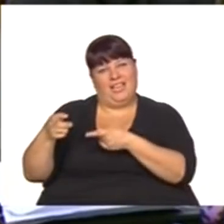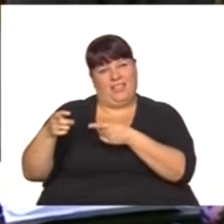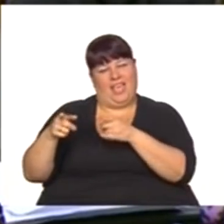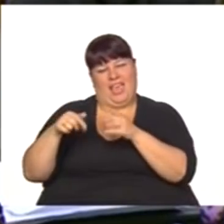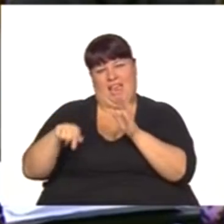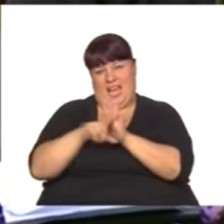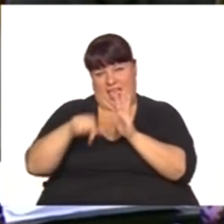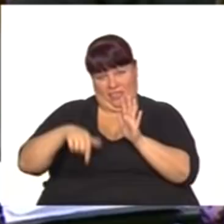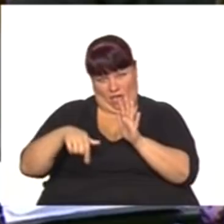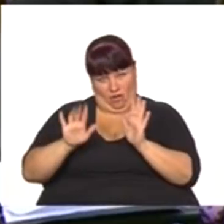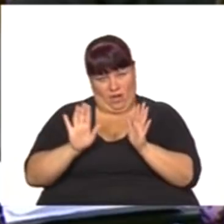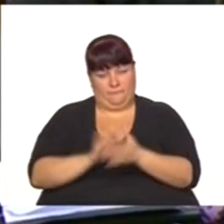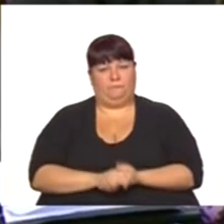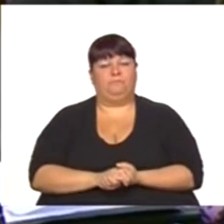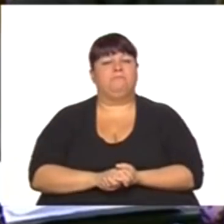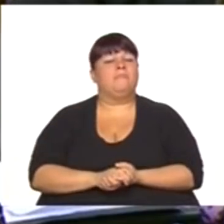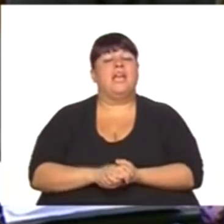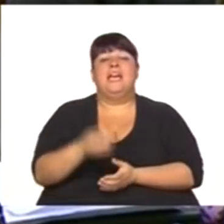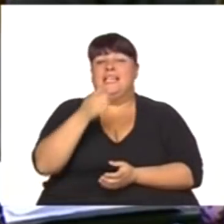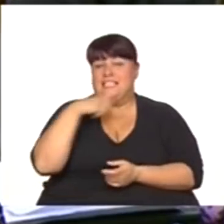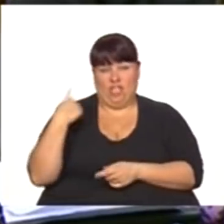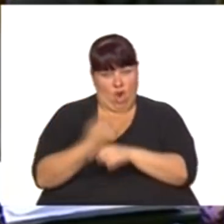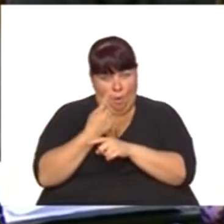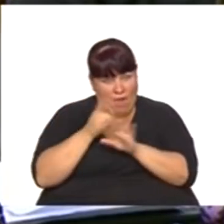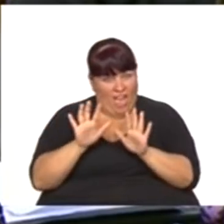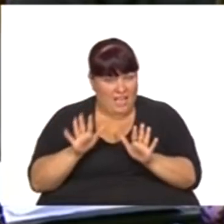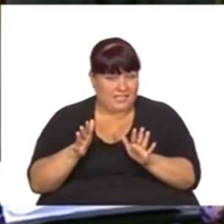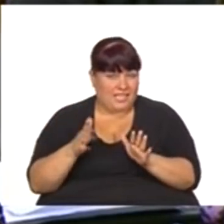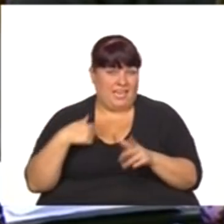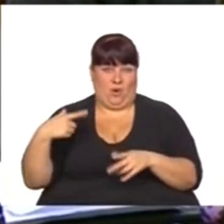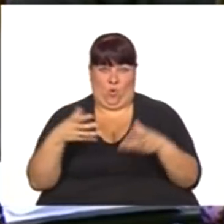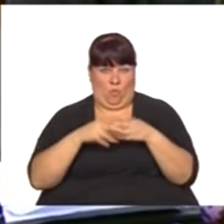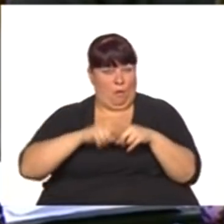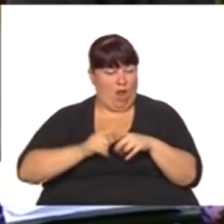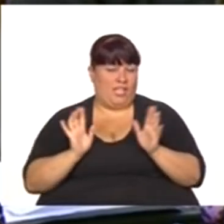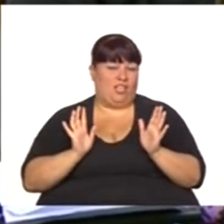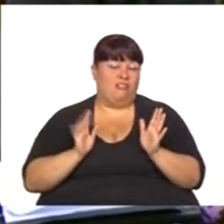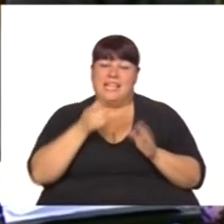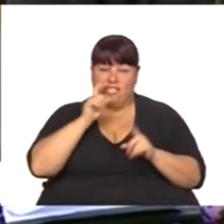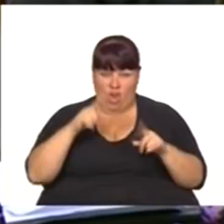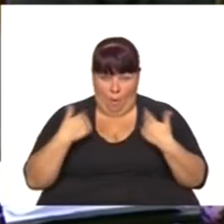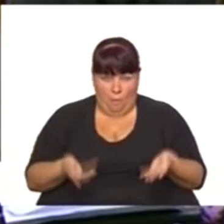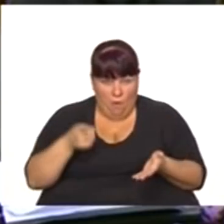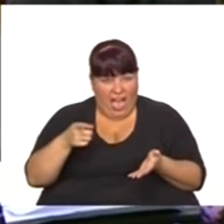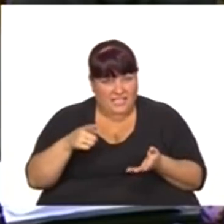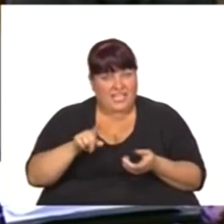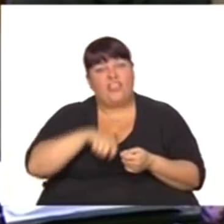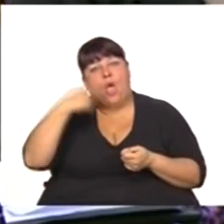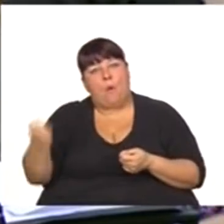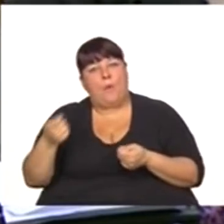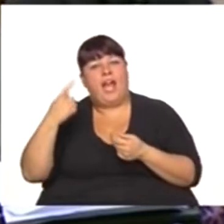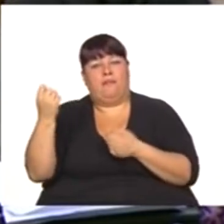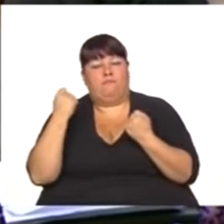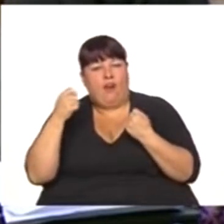estamos legislando hoy. Si no somos capaces de hacer eso como dirigencia, si no somos capaces de devolverle al ciudadano